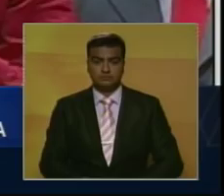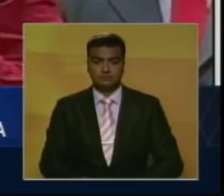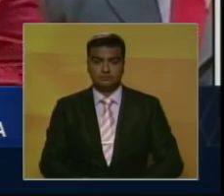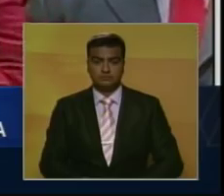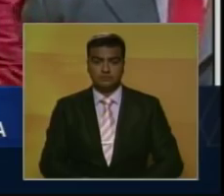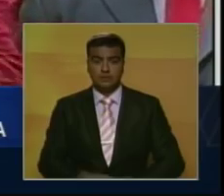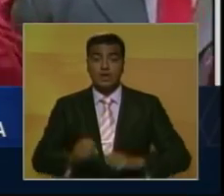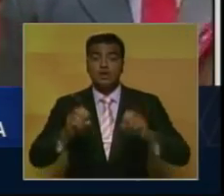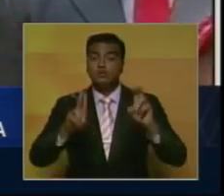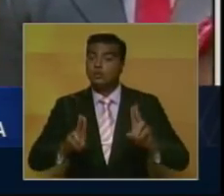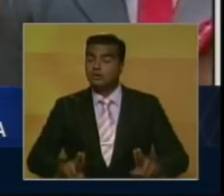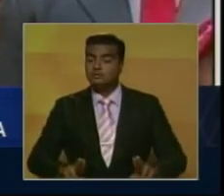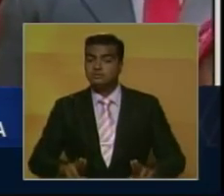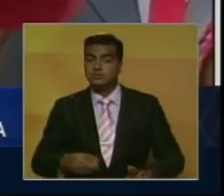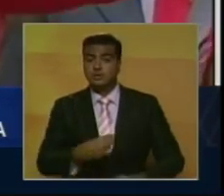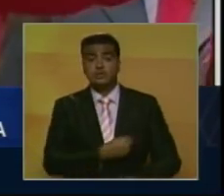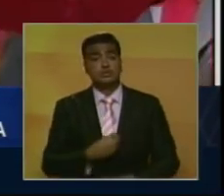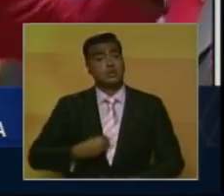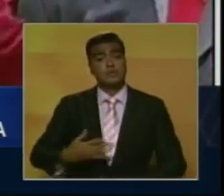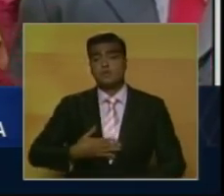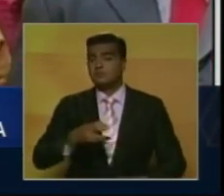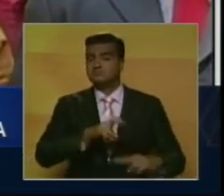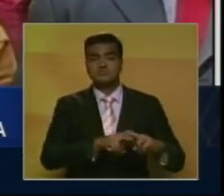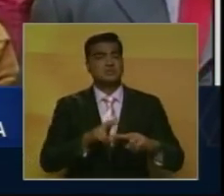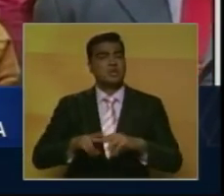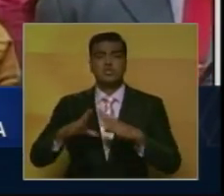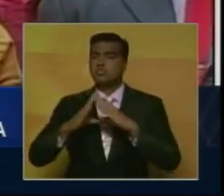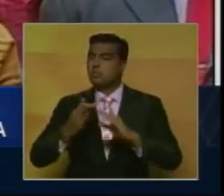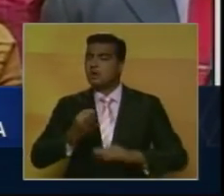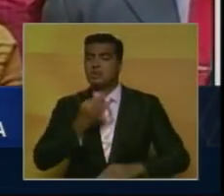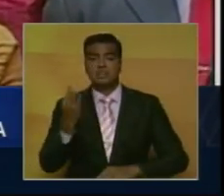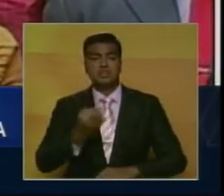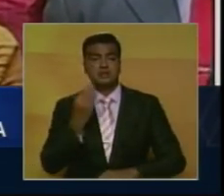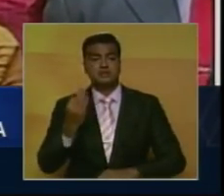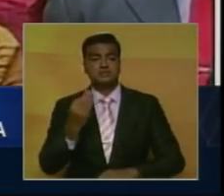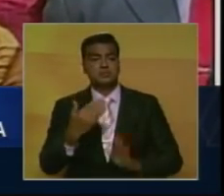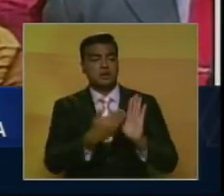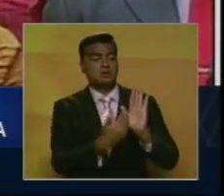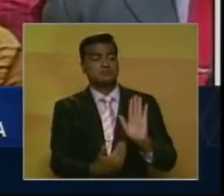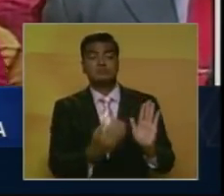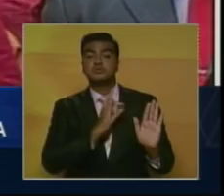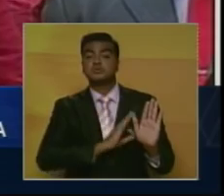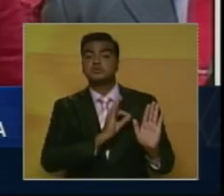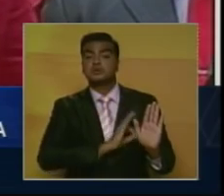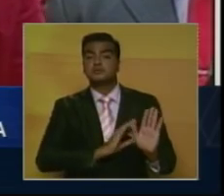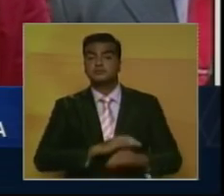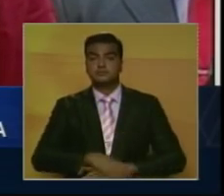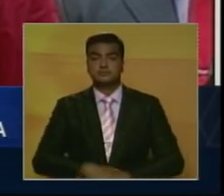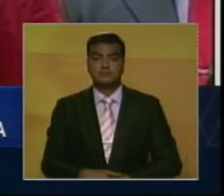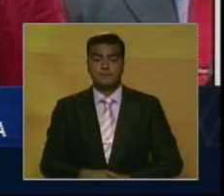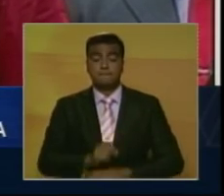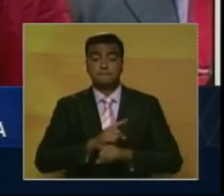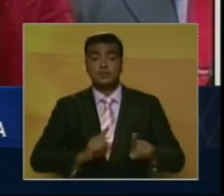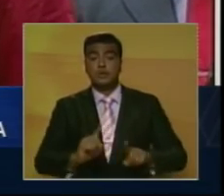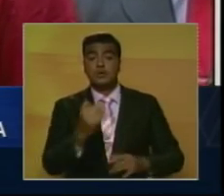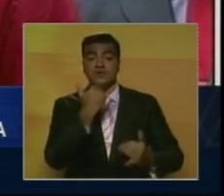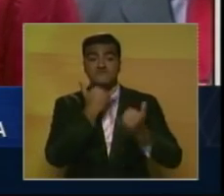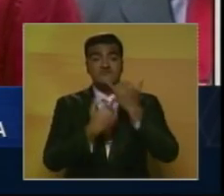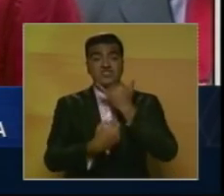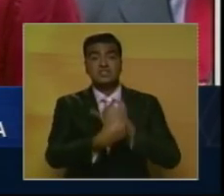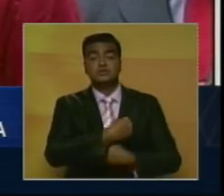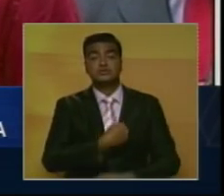Así es que pudiéramos sentarnos toda la tarde con los indicadores sociales. Pero hubo una falla